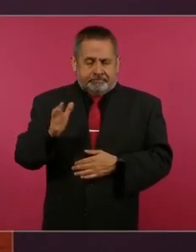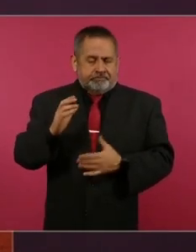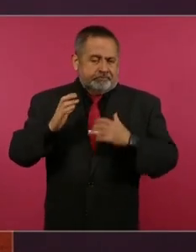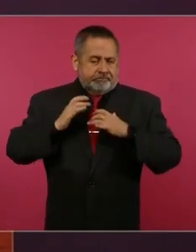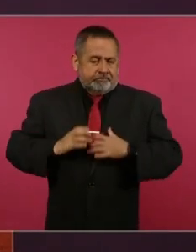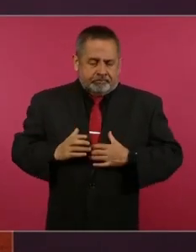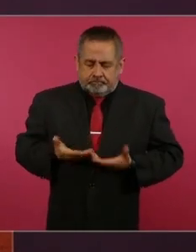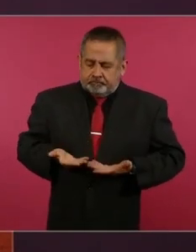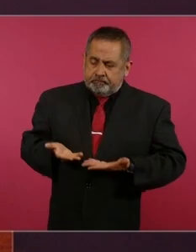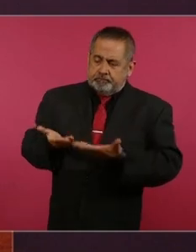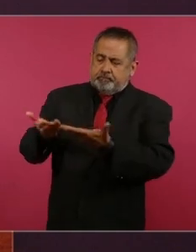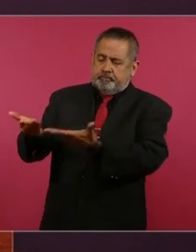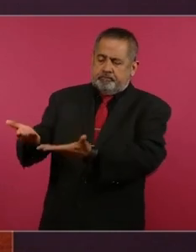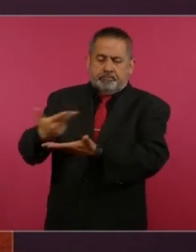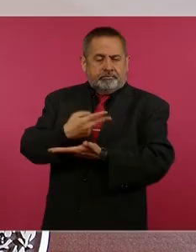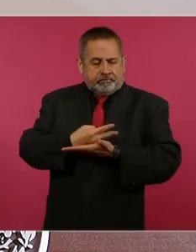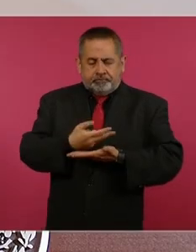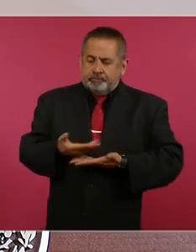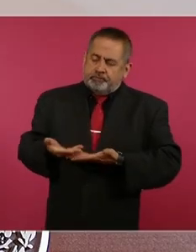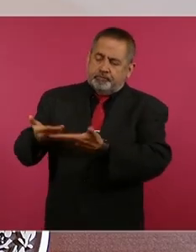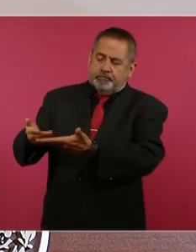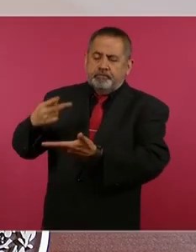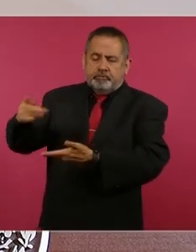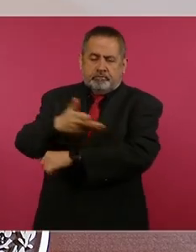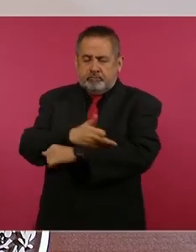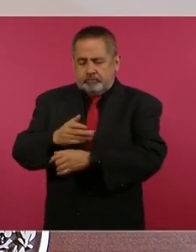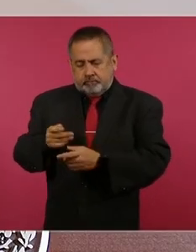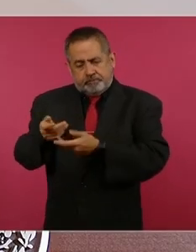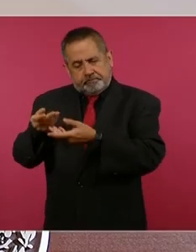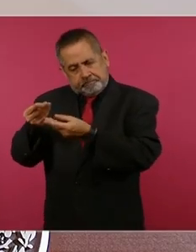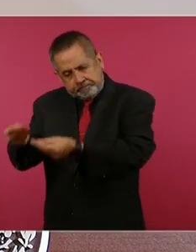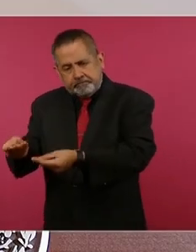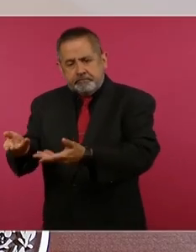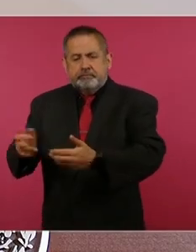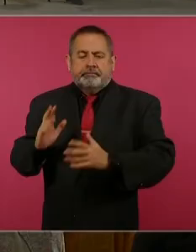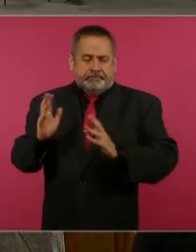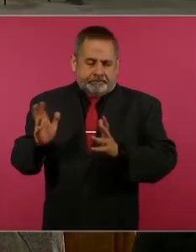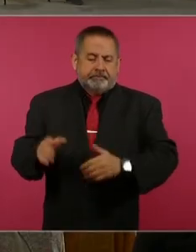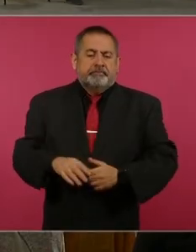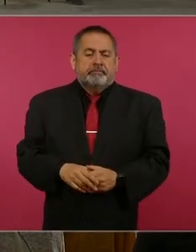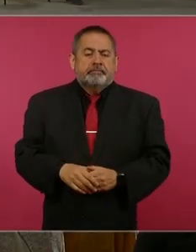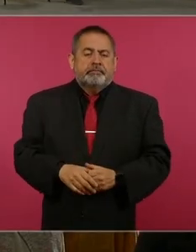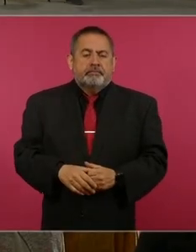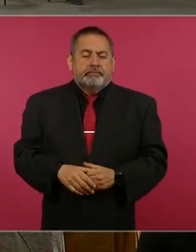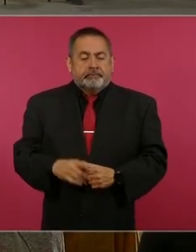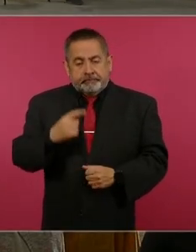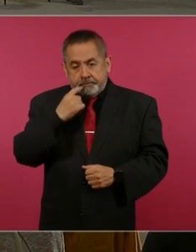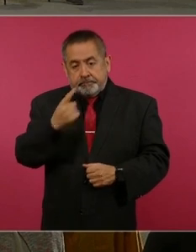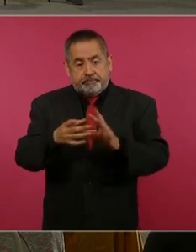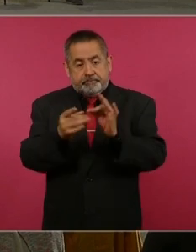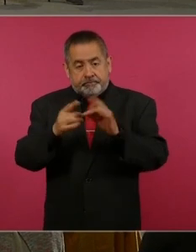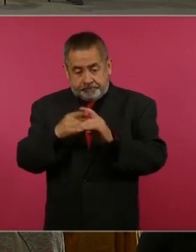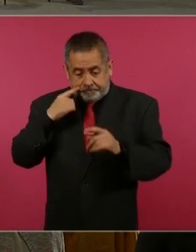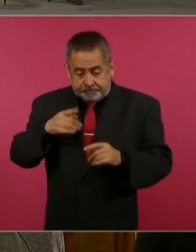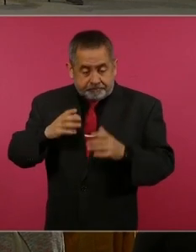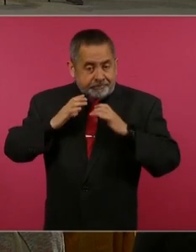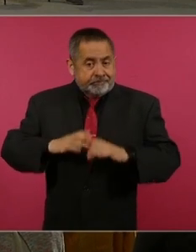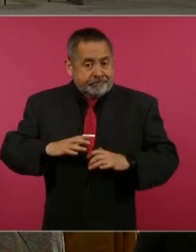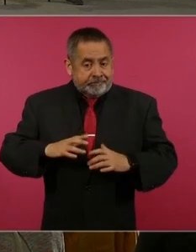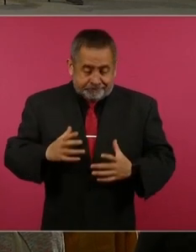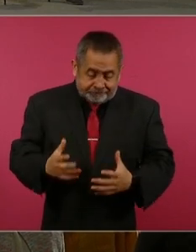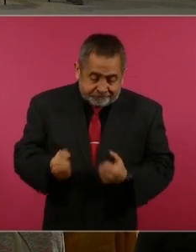entregados los cuerpos de los mineros a sus familiares. Mencionar a ustedes que la recuperación de